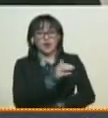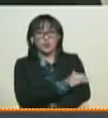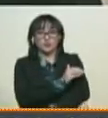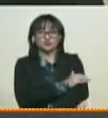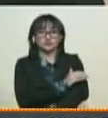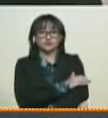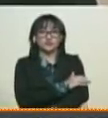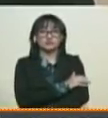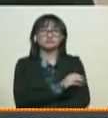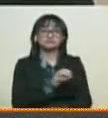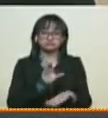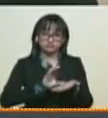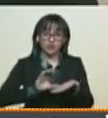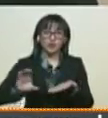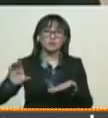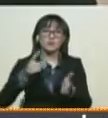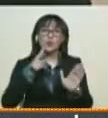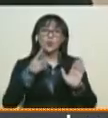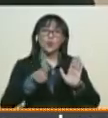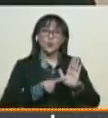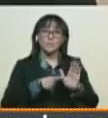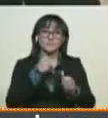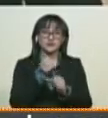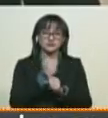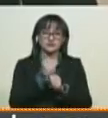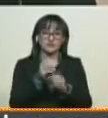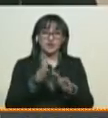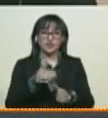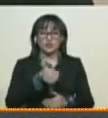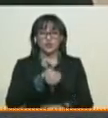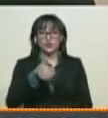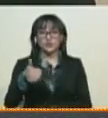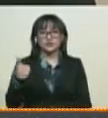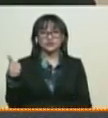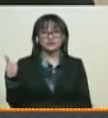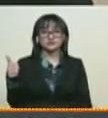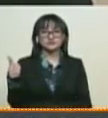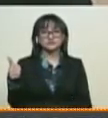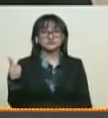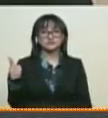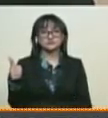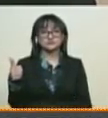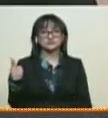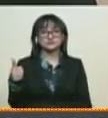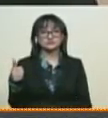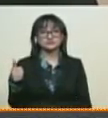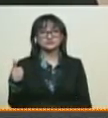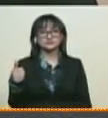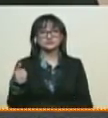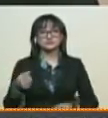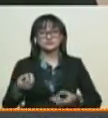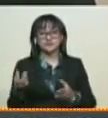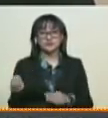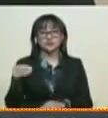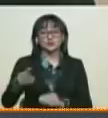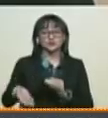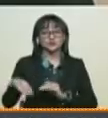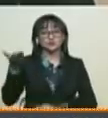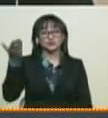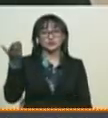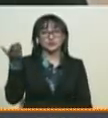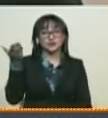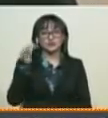venezolana, para que ellos también cumplan con sus trabajadores y garanticen el incremento